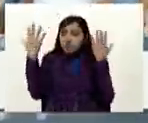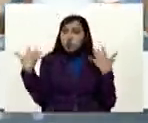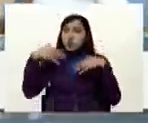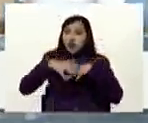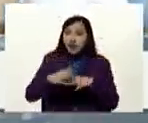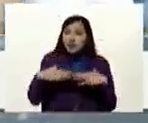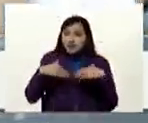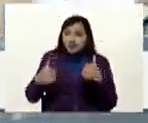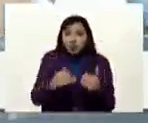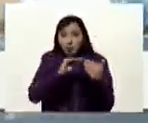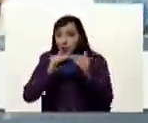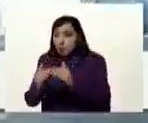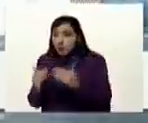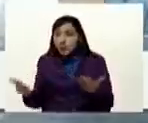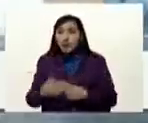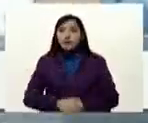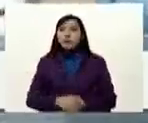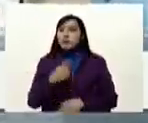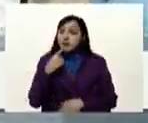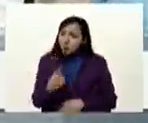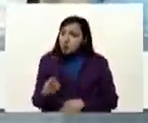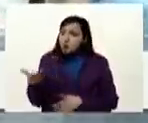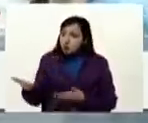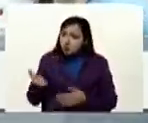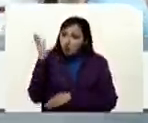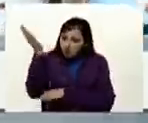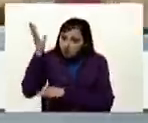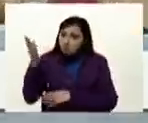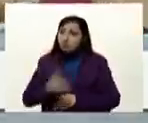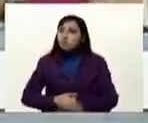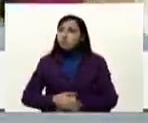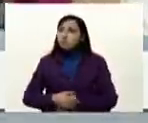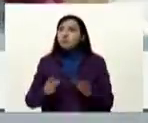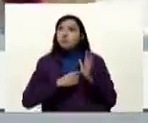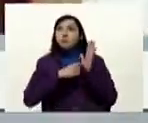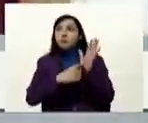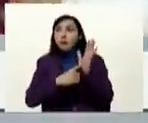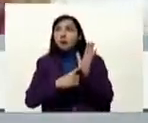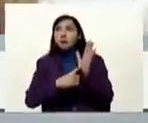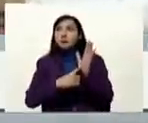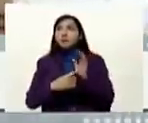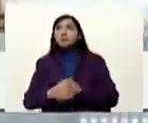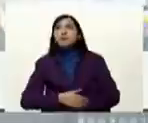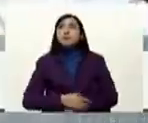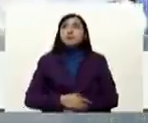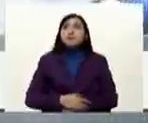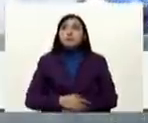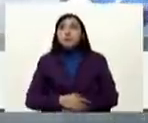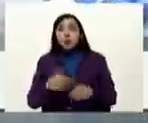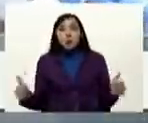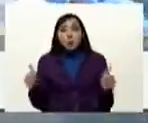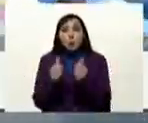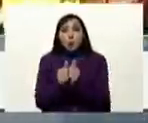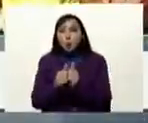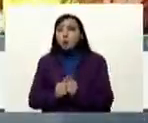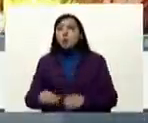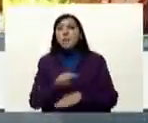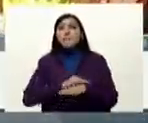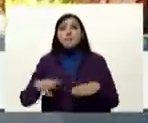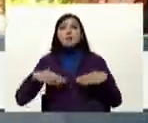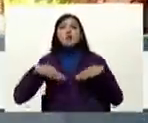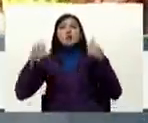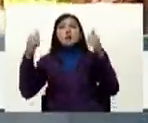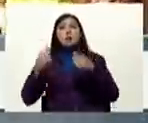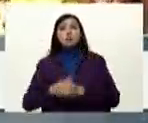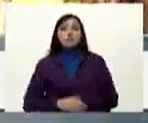de salud a la comunidad. ¿Qué nos dice el doctor Carlos Alvarado? Mantén las imágenes de La Vega. junto al doctor Carlos Alvarado. Adelante. Sí,